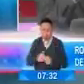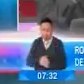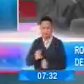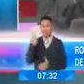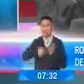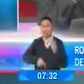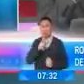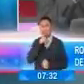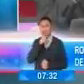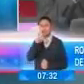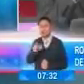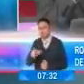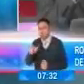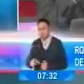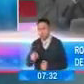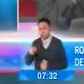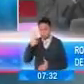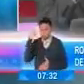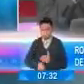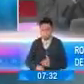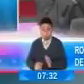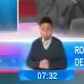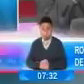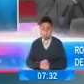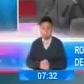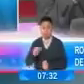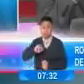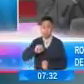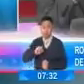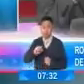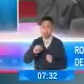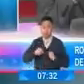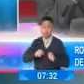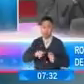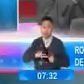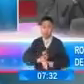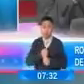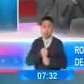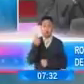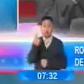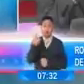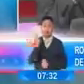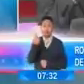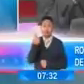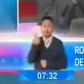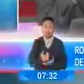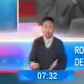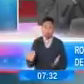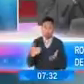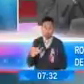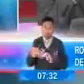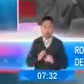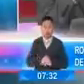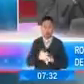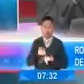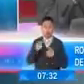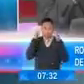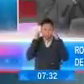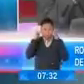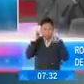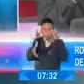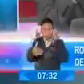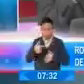delitos? ¿Quién los cometió? Que reciba su sanción y de manera ideal que recuperemos el dinero y esto no se vuelva a repetir. Ahí está el enfoque, ahí